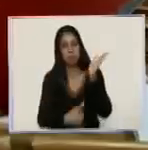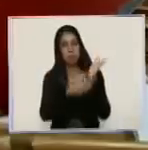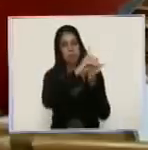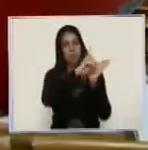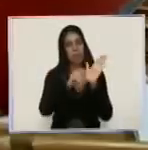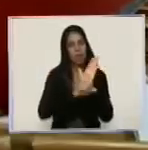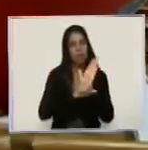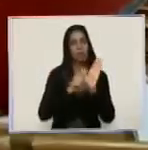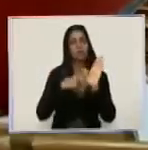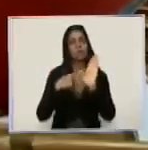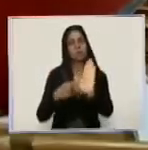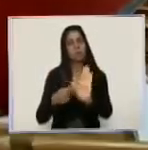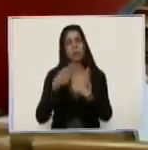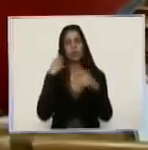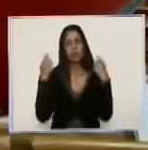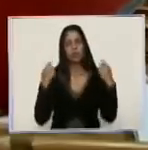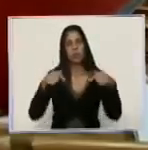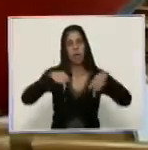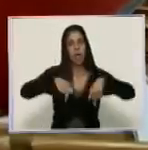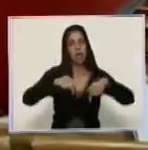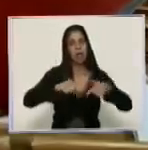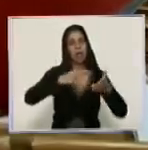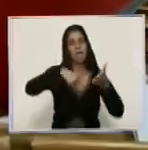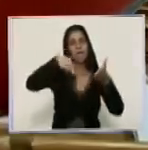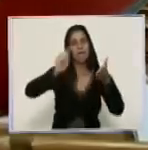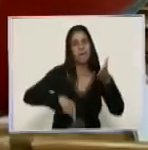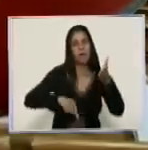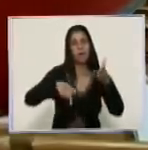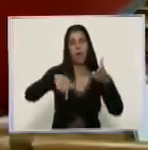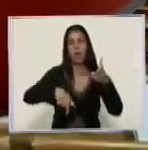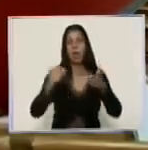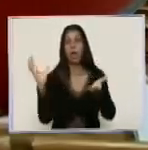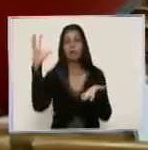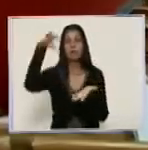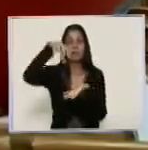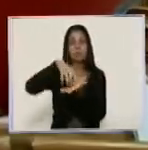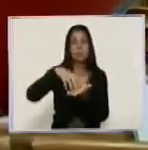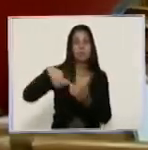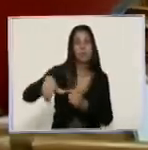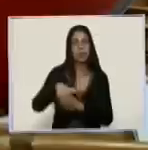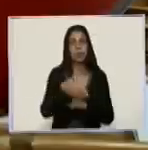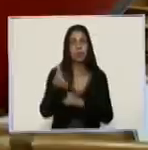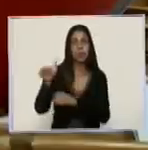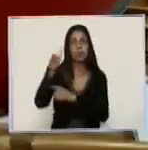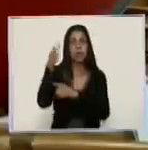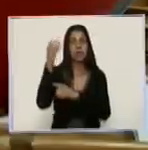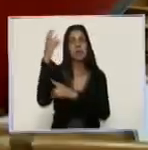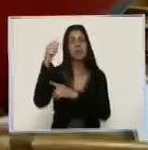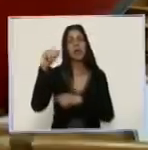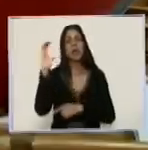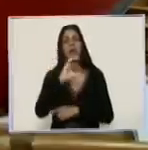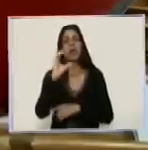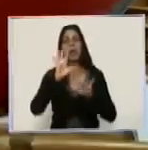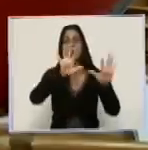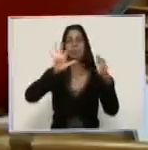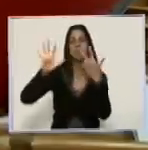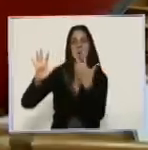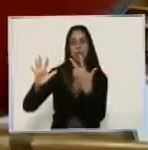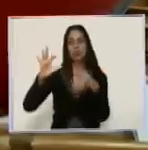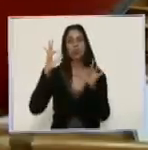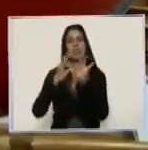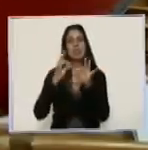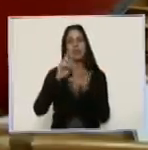constituyente. Dado y firmado en el hemiciclo protocolar del Palacio Federal Legislativo en Caracas, a los 18 días del mes de septiembre